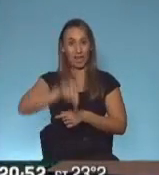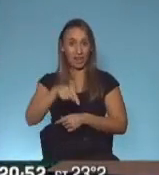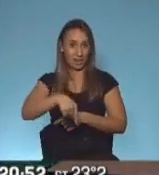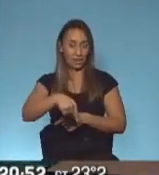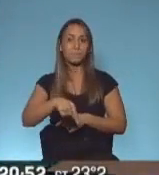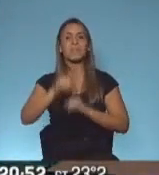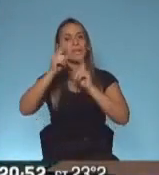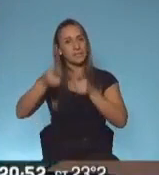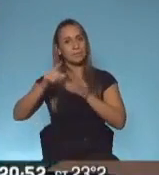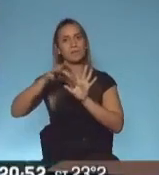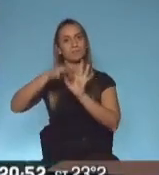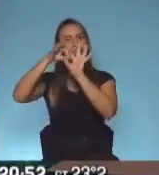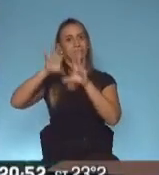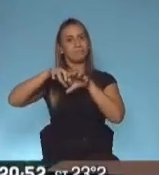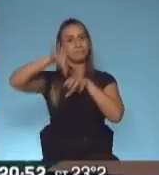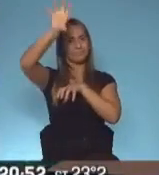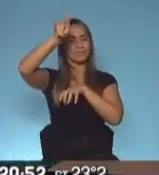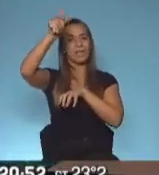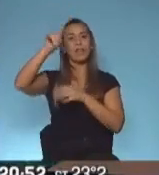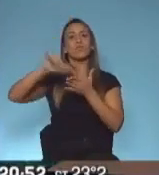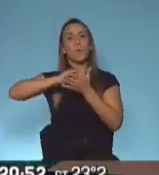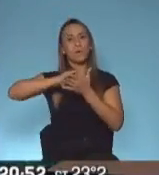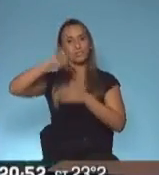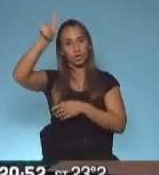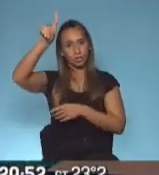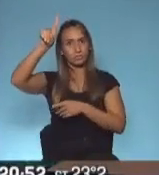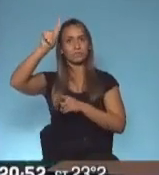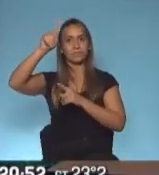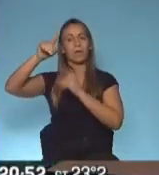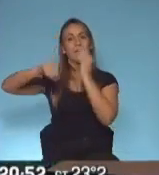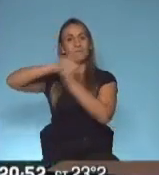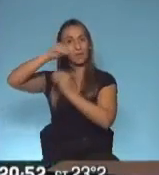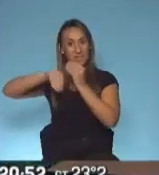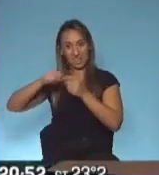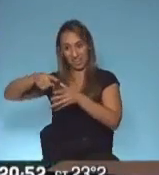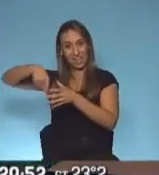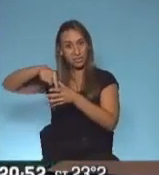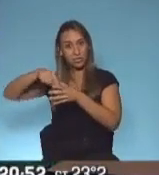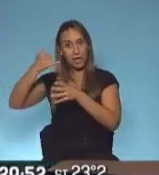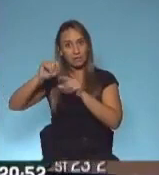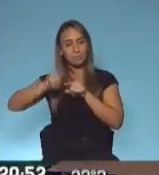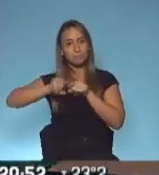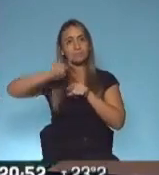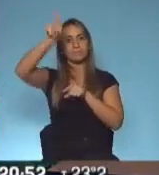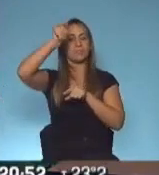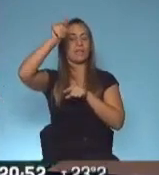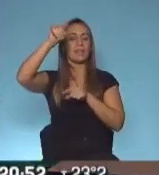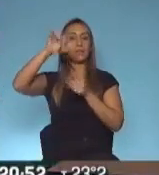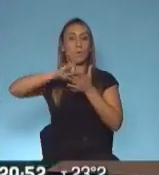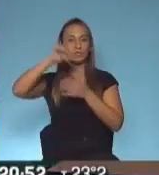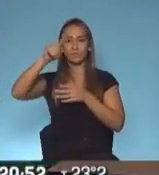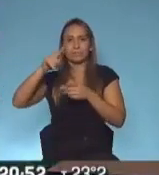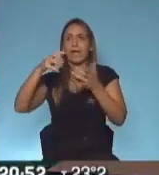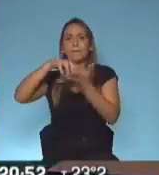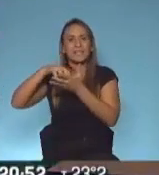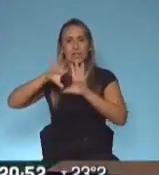base en Nueva York, ¿no? Tiene base afuera para la familia Pérez Compán, digamos, empresas en todo el mundo,